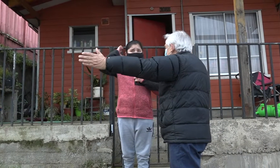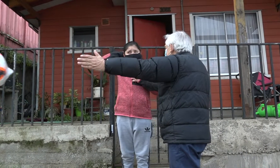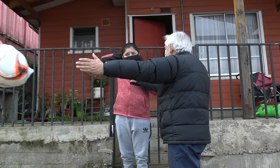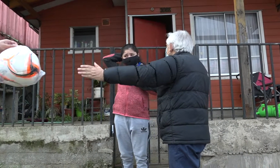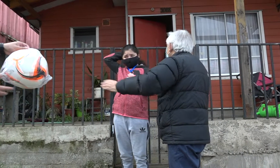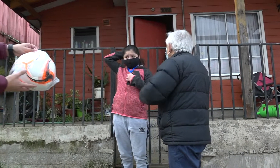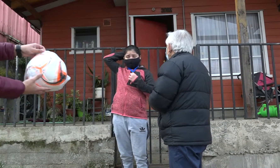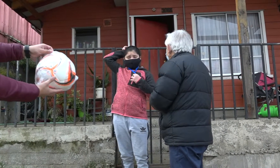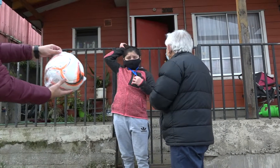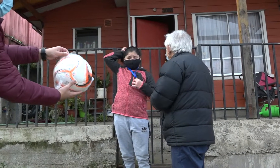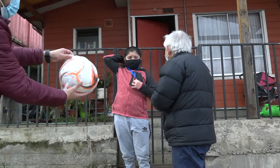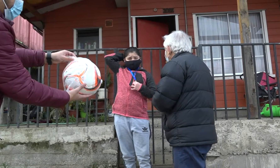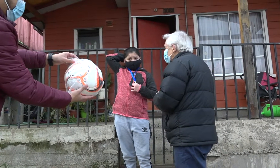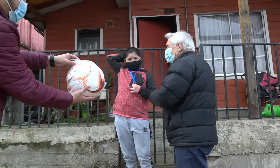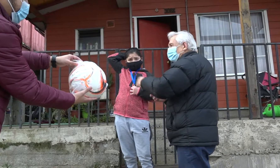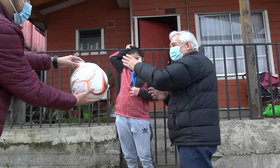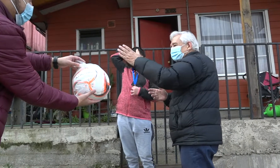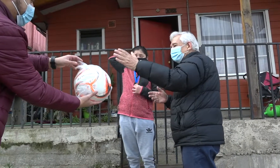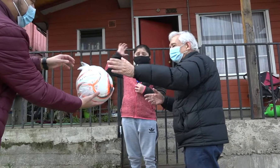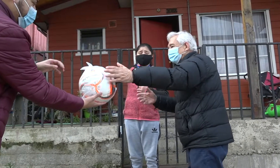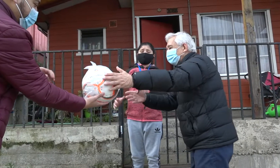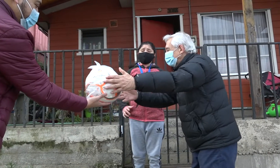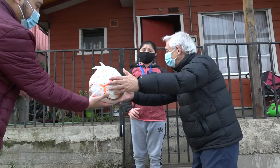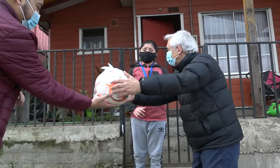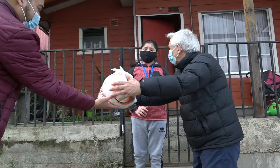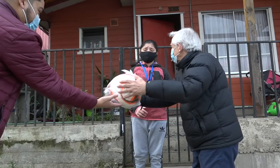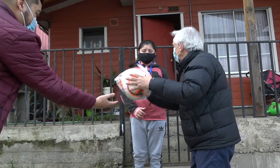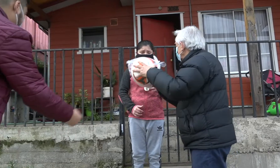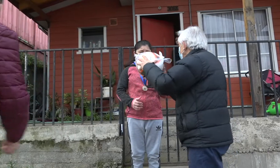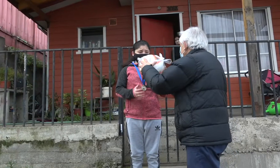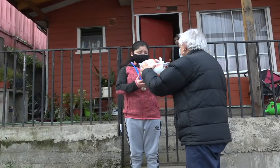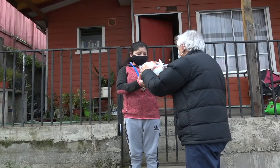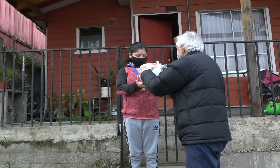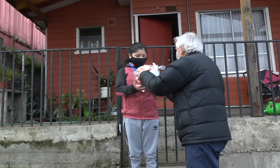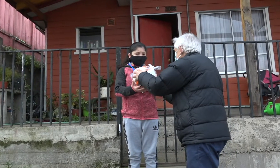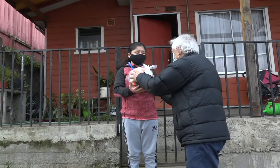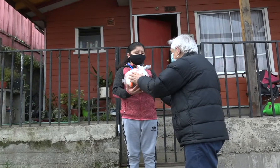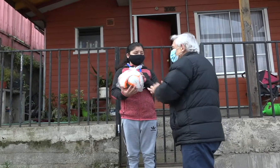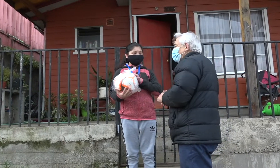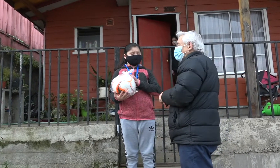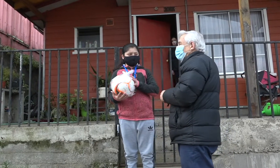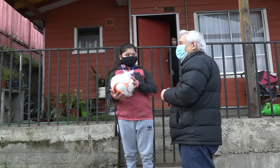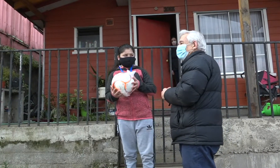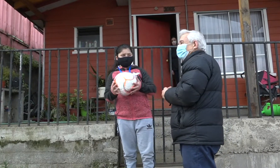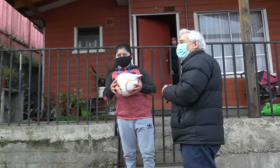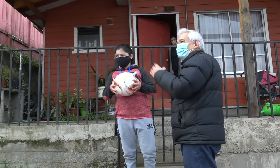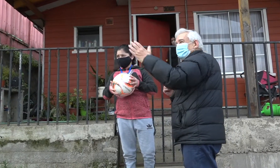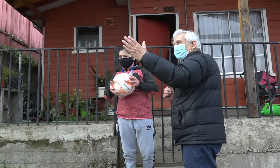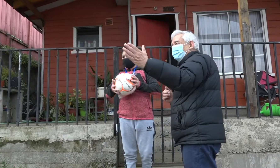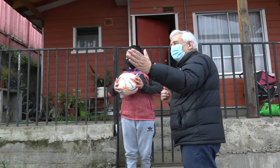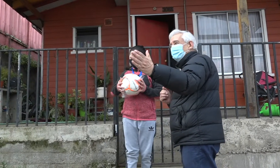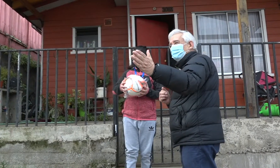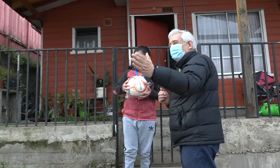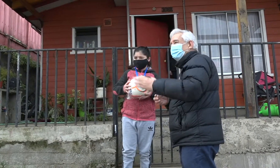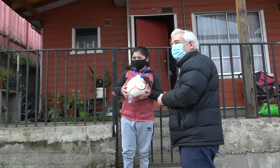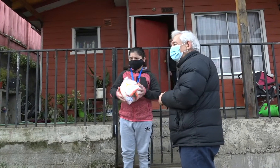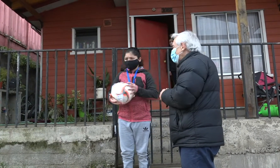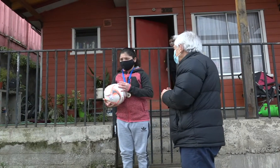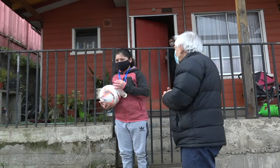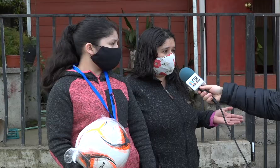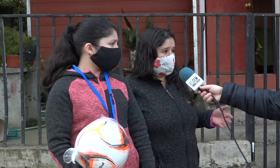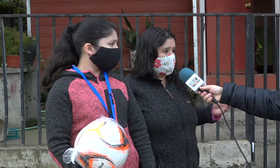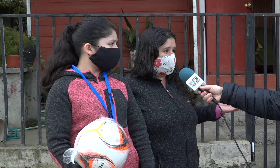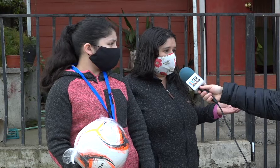esta actividad y le costó, pero lo logró, eso. Pero está bien, sí, porque como le digo yo, están